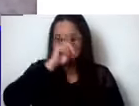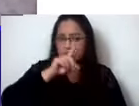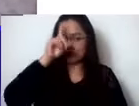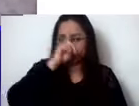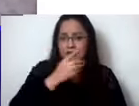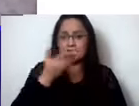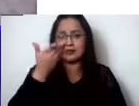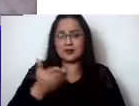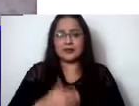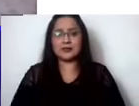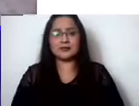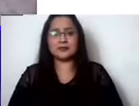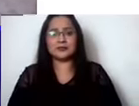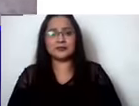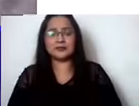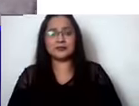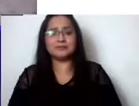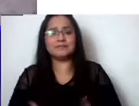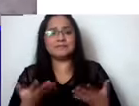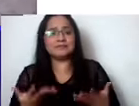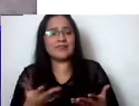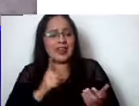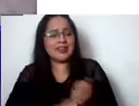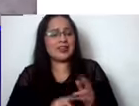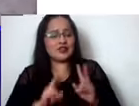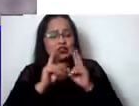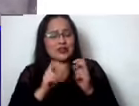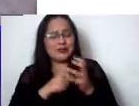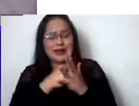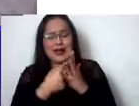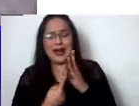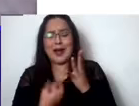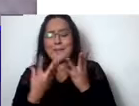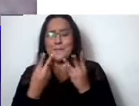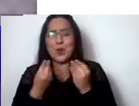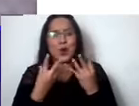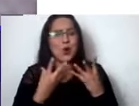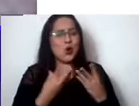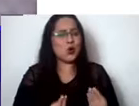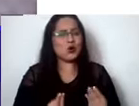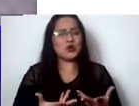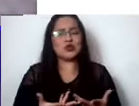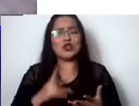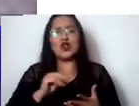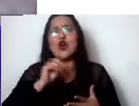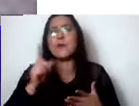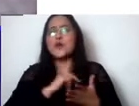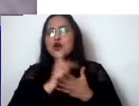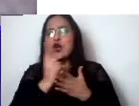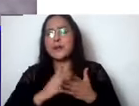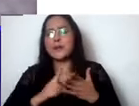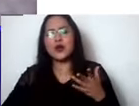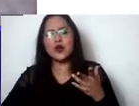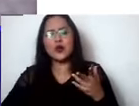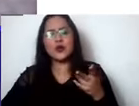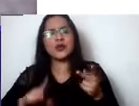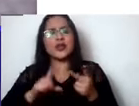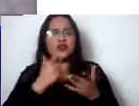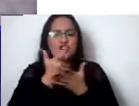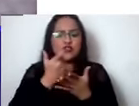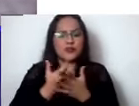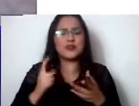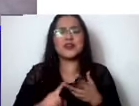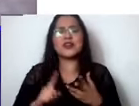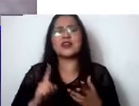porque tocas todos los puntos, no es políticas públicas, economía,